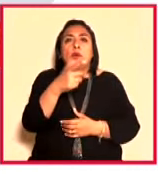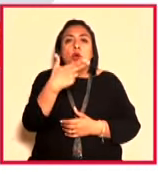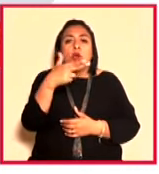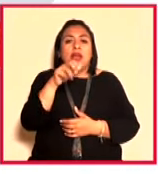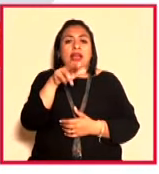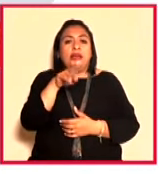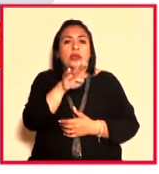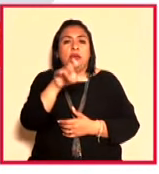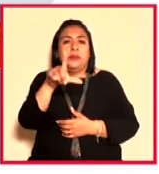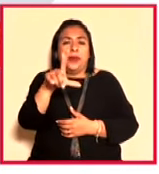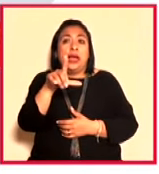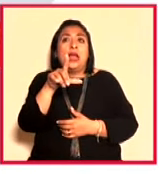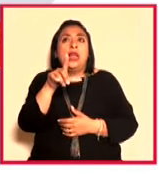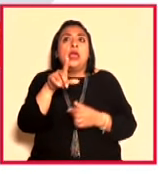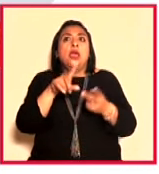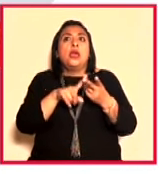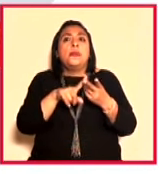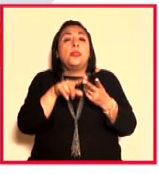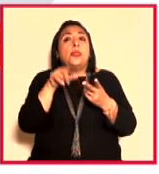y también iba a aparecer como